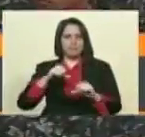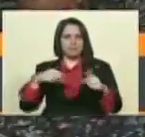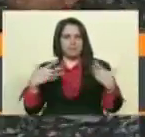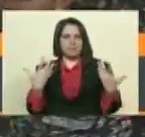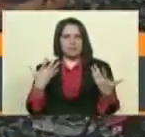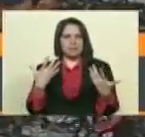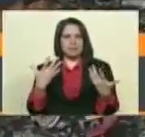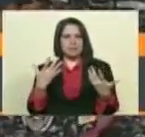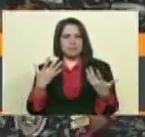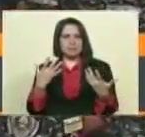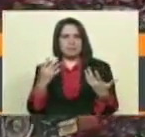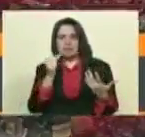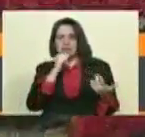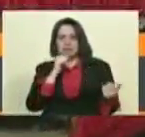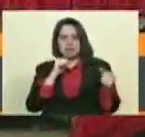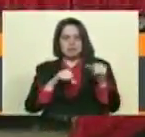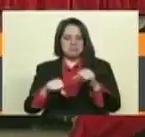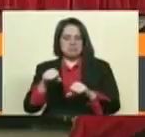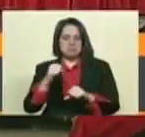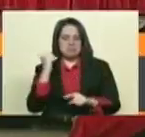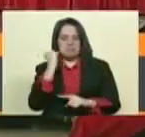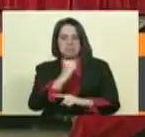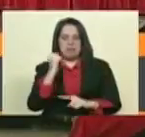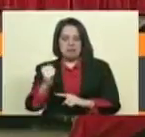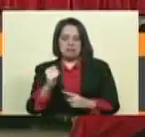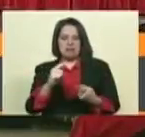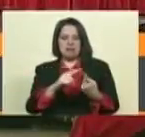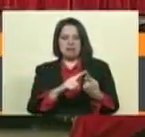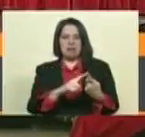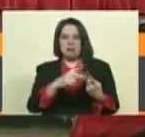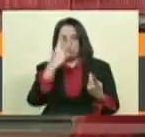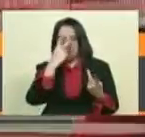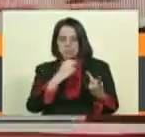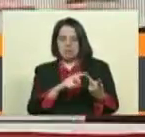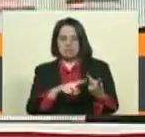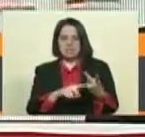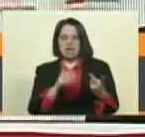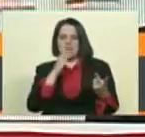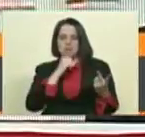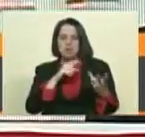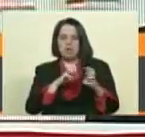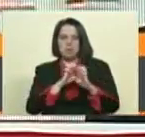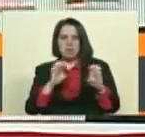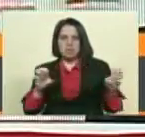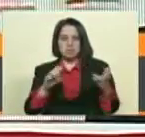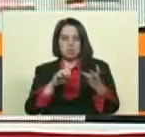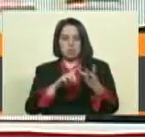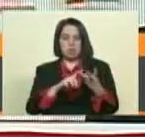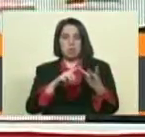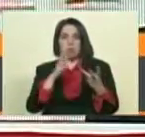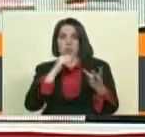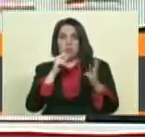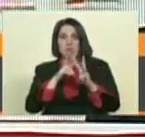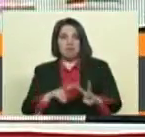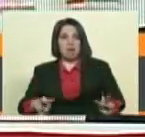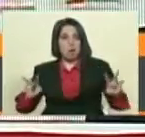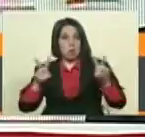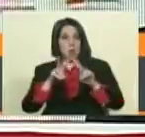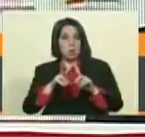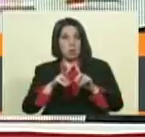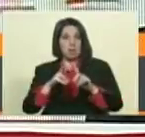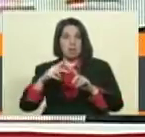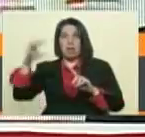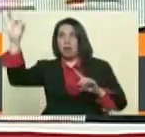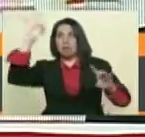un cóctel de criminalidad, miseria, pobreza, falta de educación y antivalores que comenzaron a venir